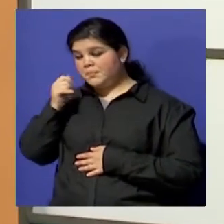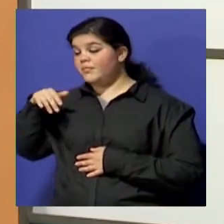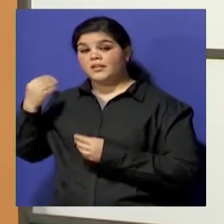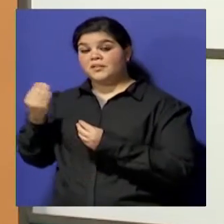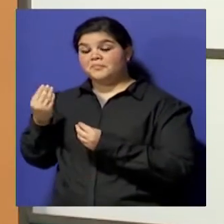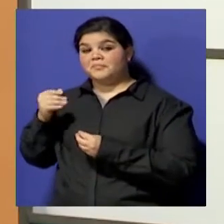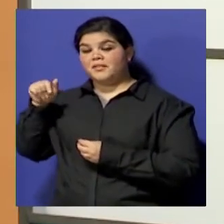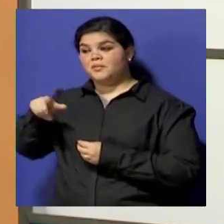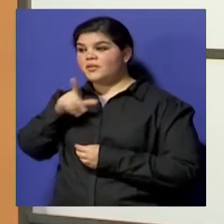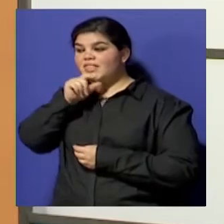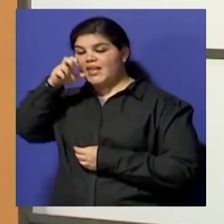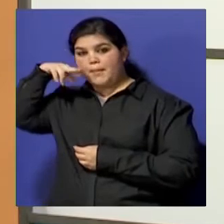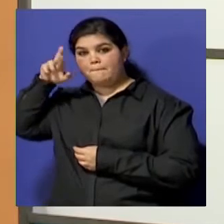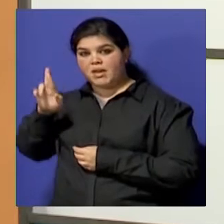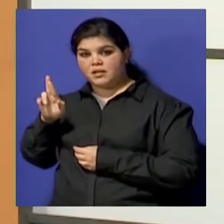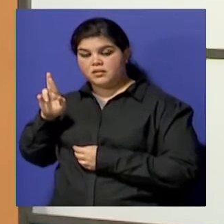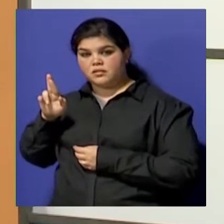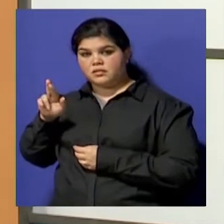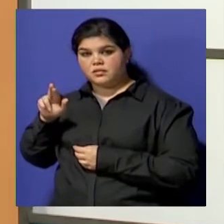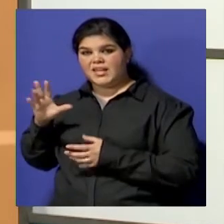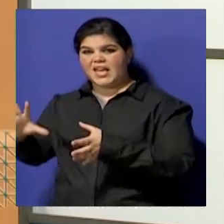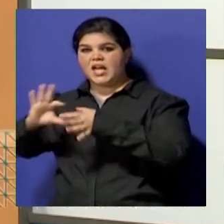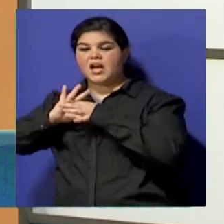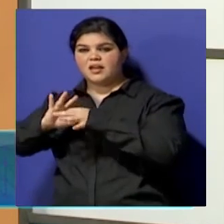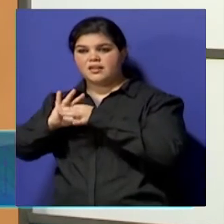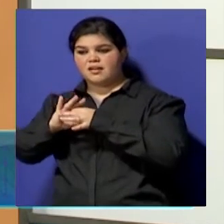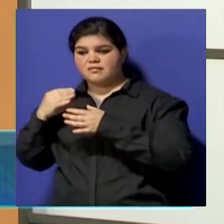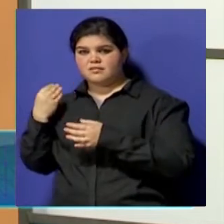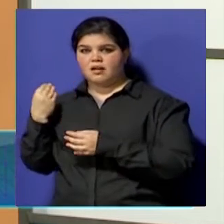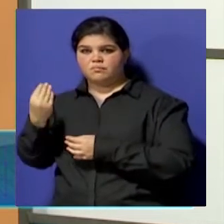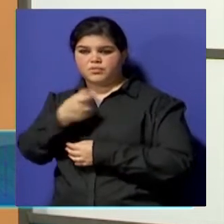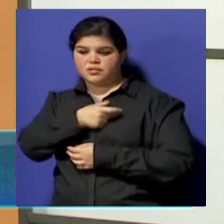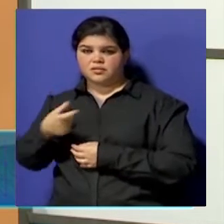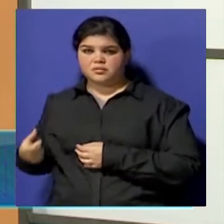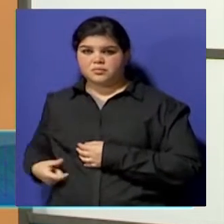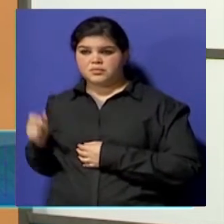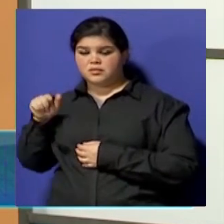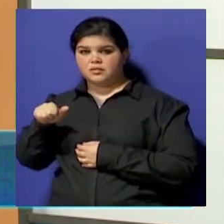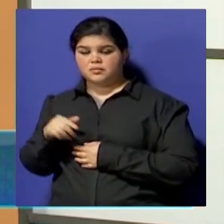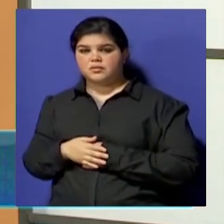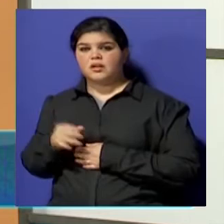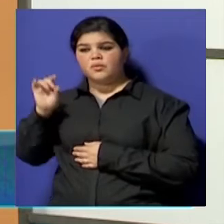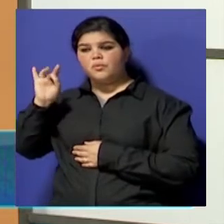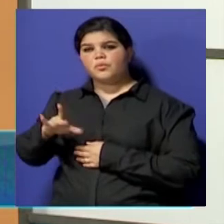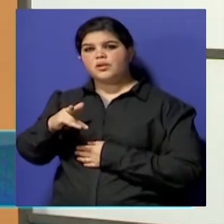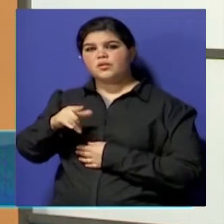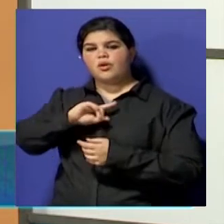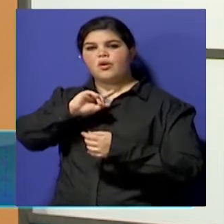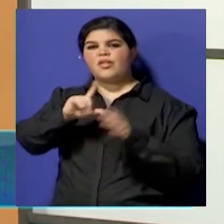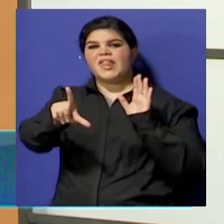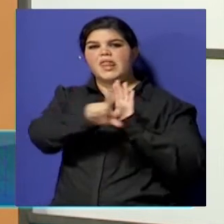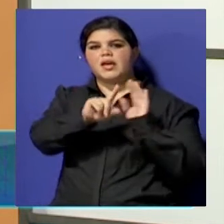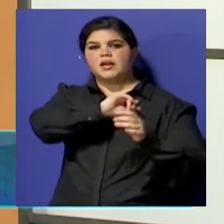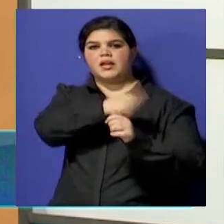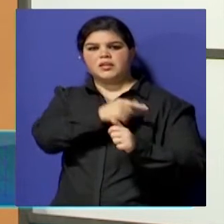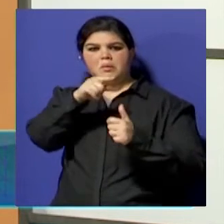Temer concretamente y la alianza que ocupaba el Ejecutivo, digamos, porque esto evidentemente no fue solamente desde el Poder Legislativo o desde otros sectores de la